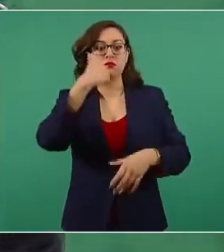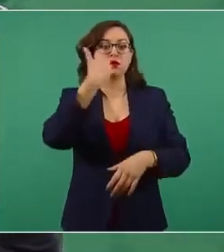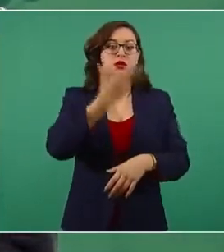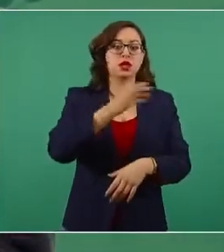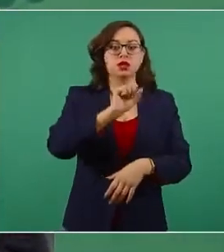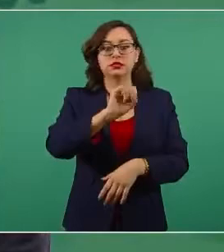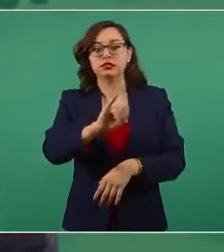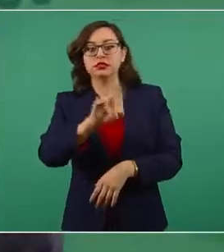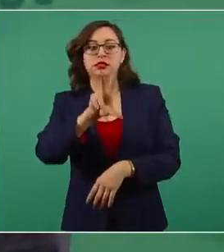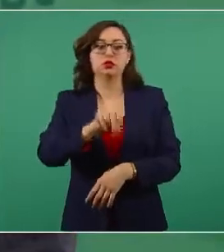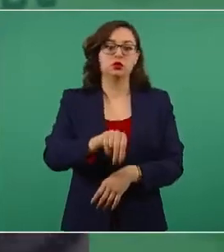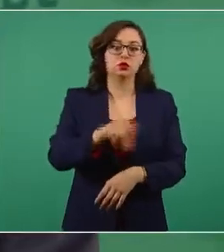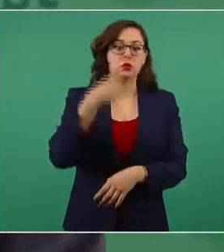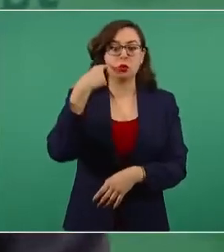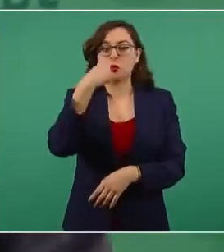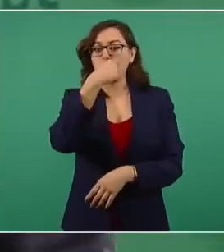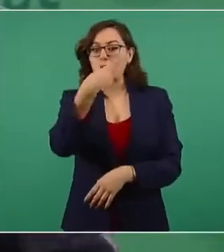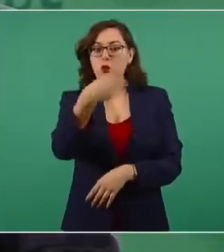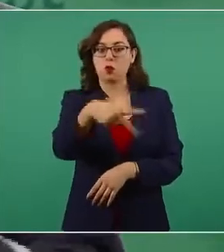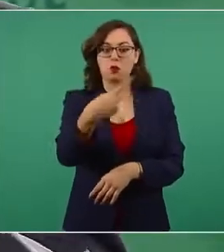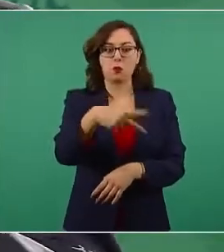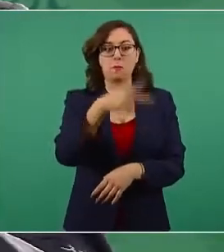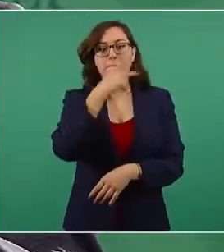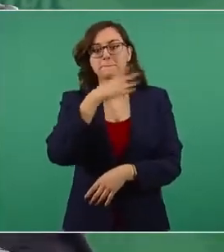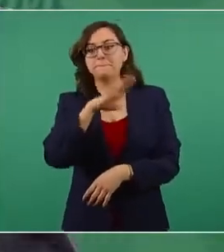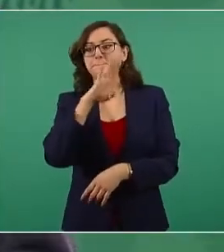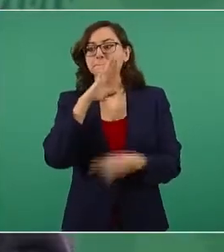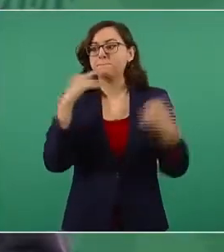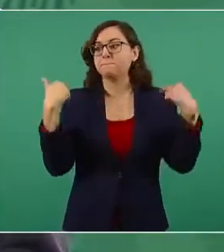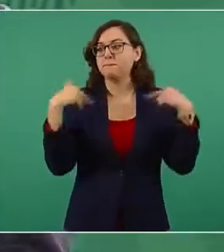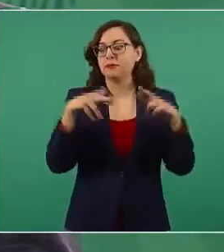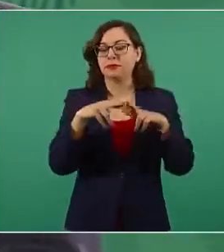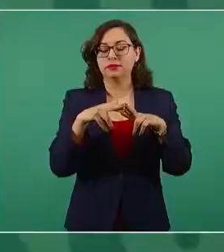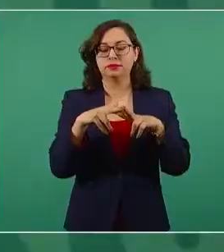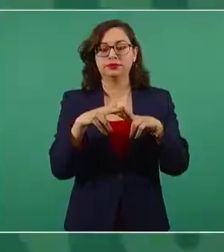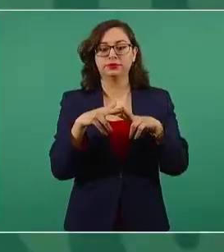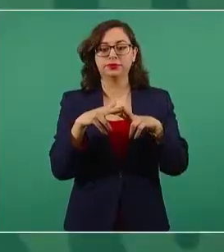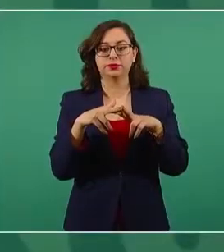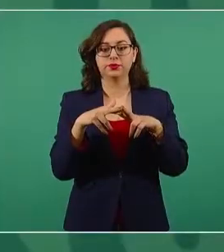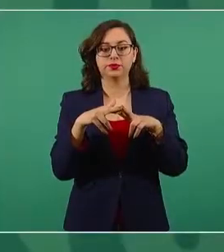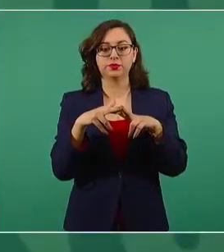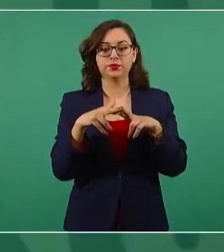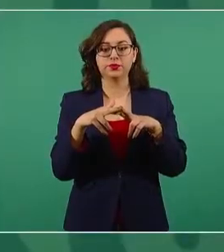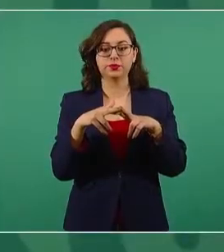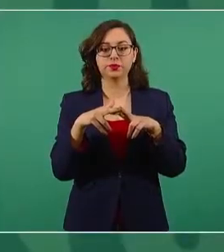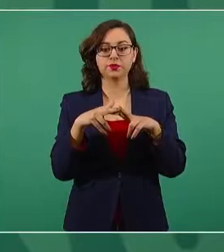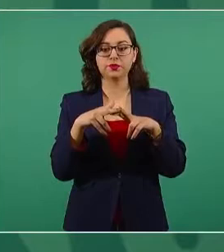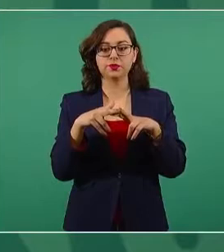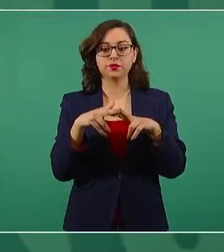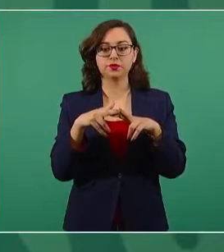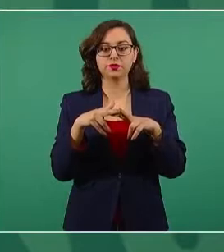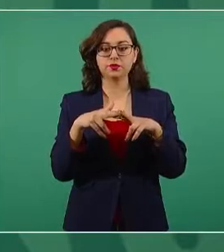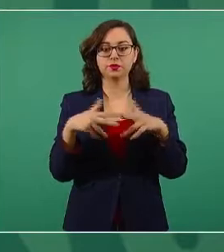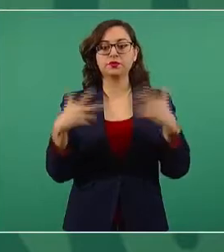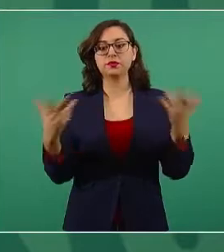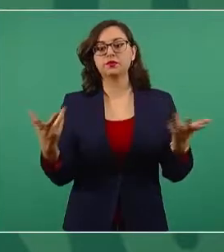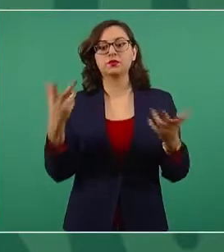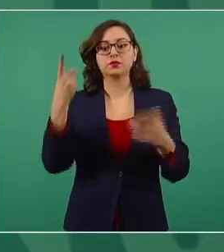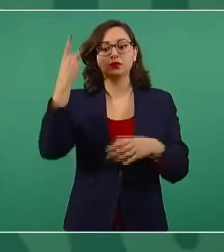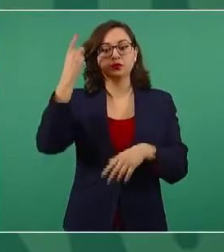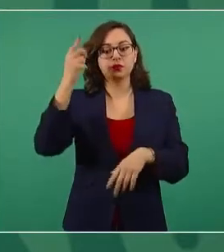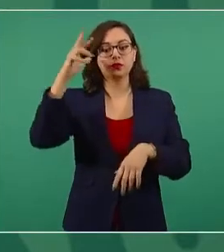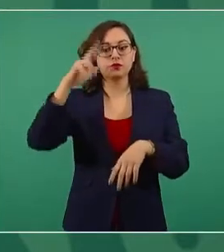las madres, de los padres de familia, de los maestros, de los